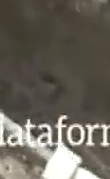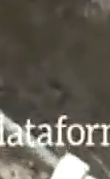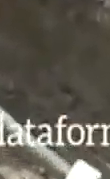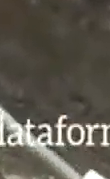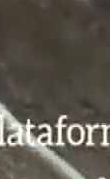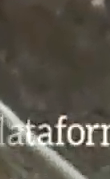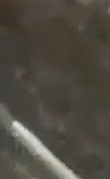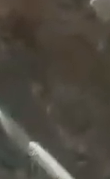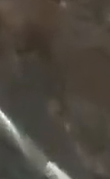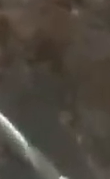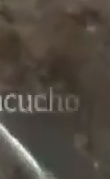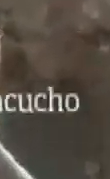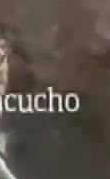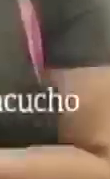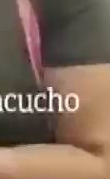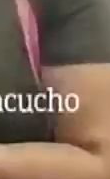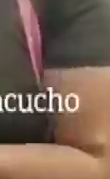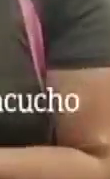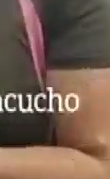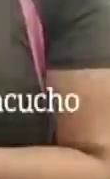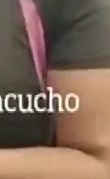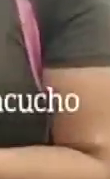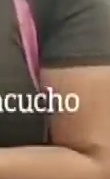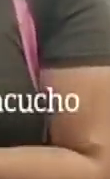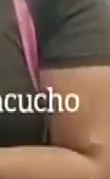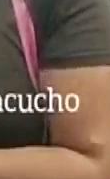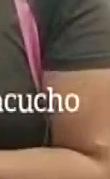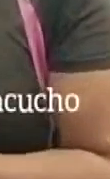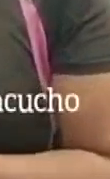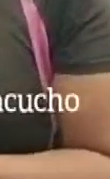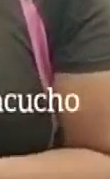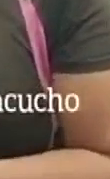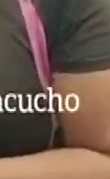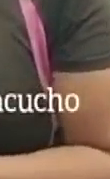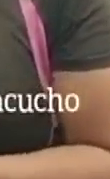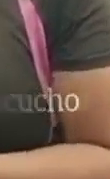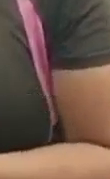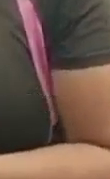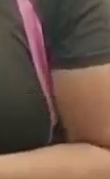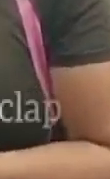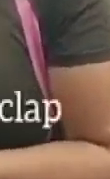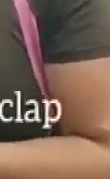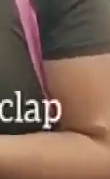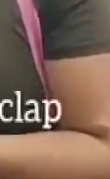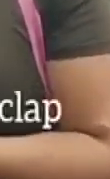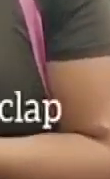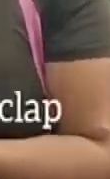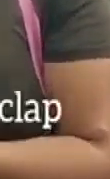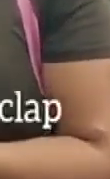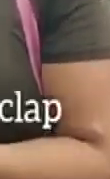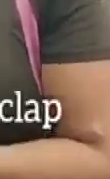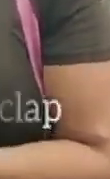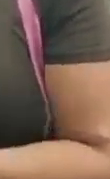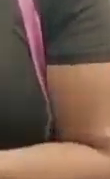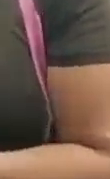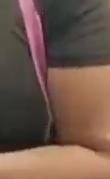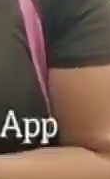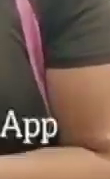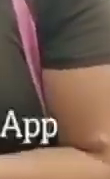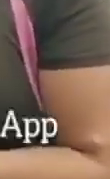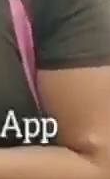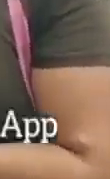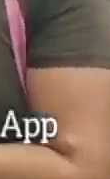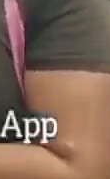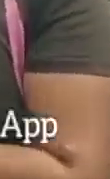de la plataforma. Invito a la población de Puerto de Acucho, del estado Amazonas, y a los voceros de todos los CLAS para